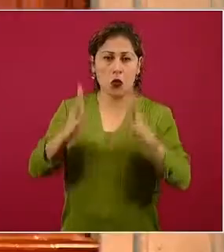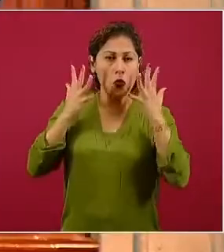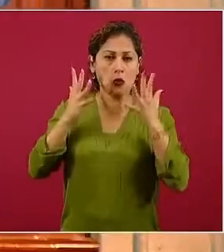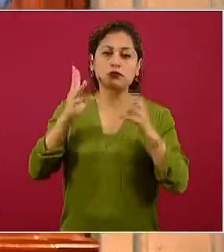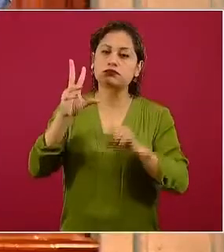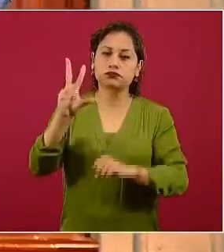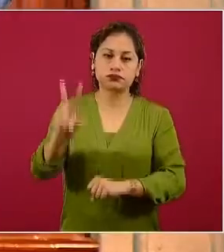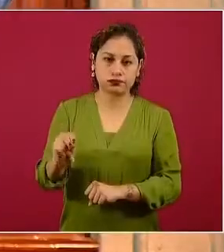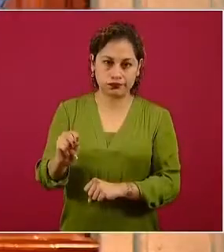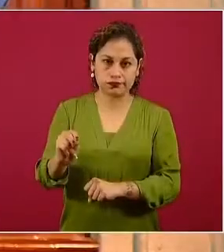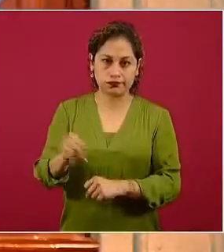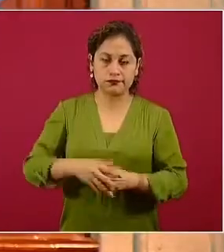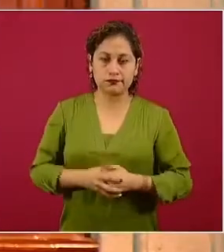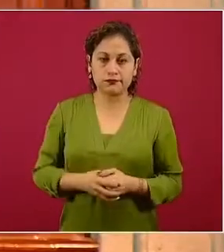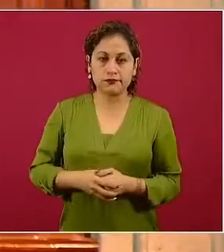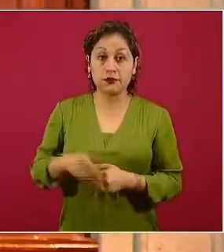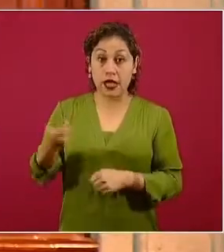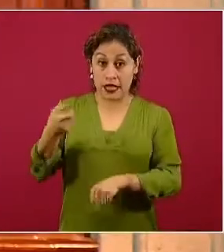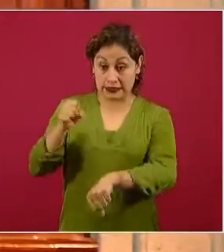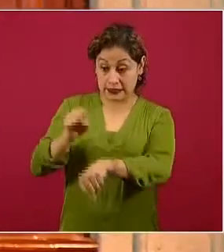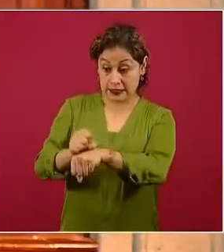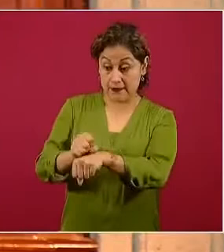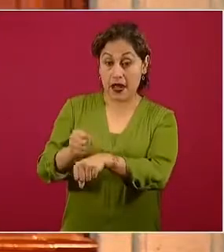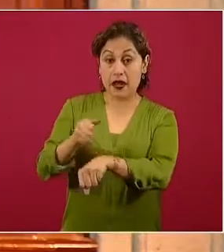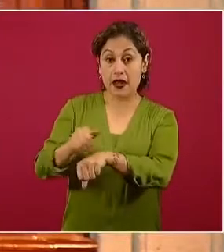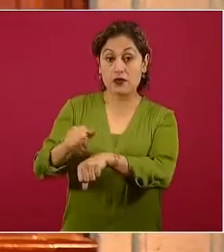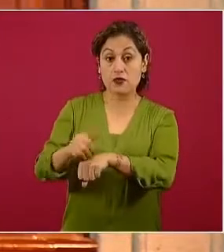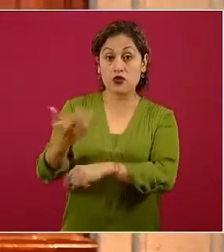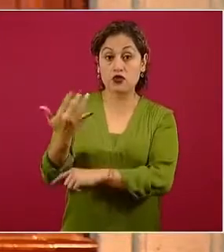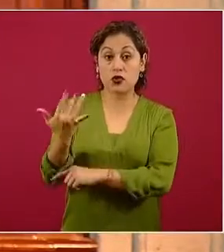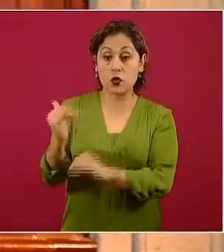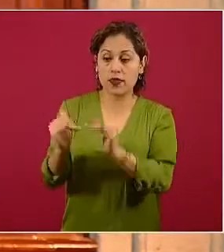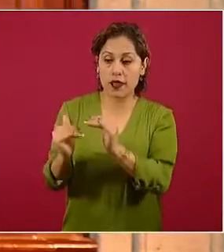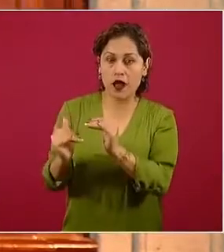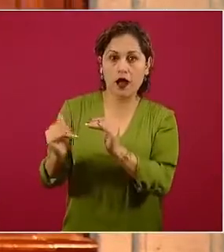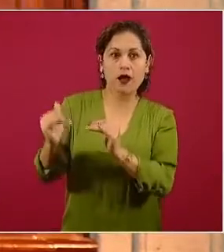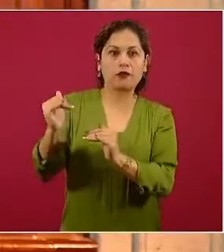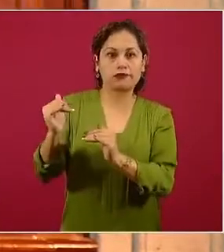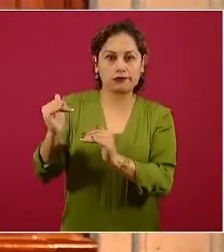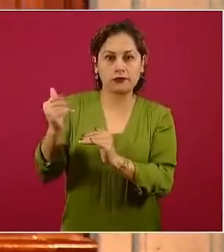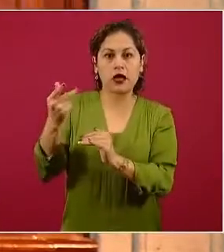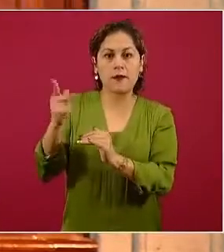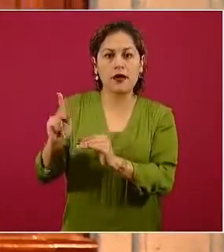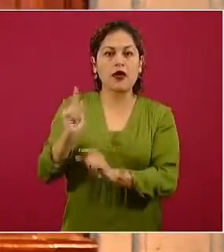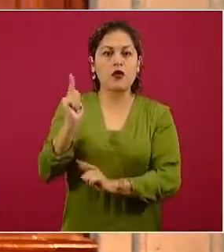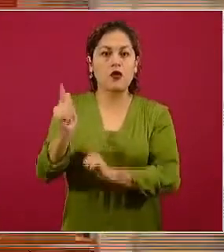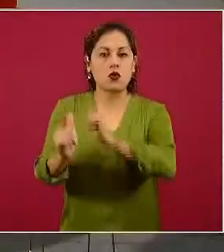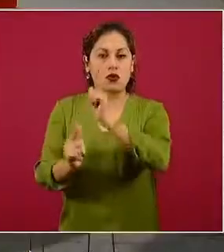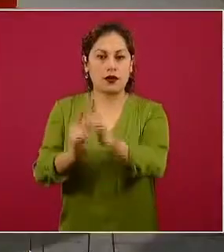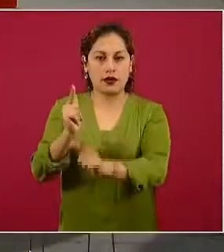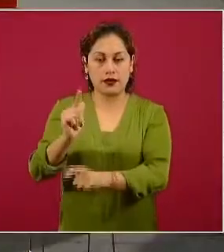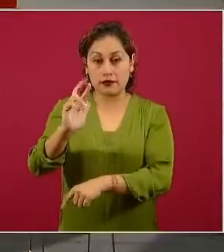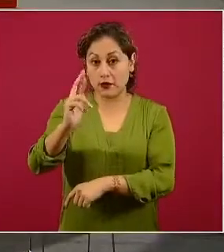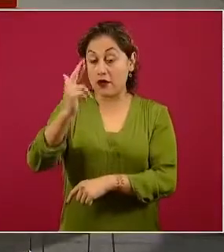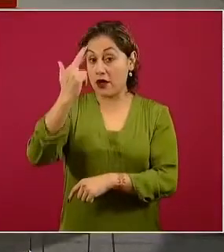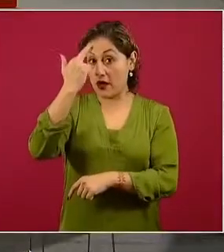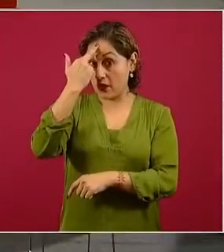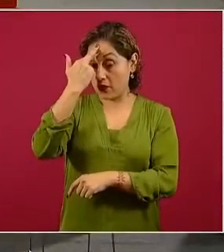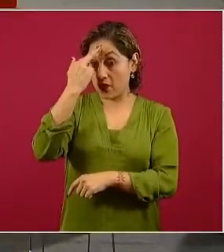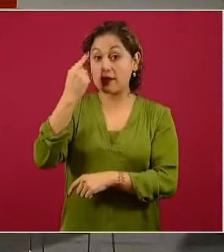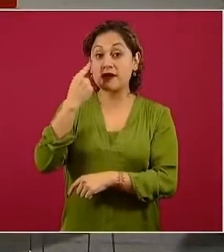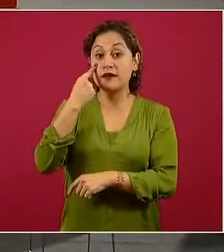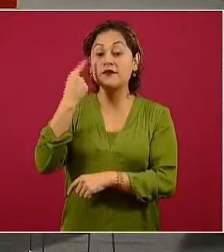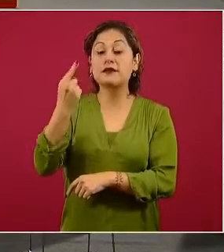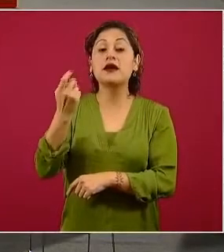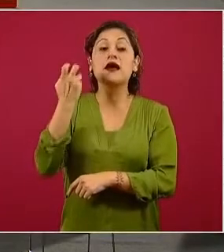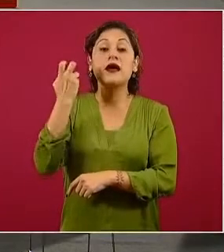importante, aún en la semana 50, en donde vemos este incremento, recordando además que cuando decimos que hay un